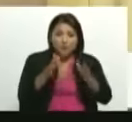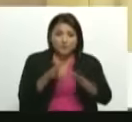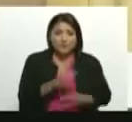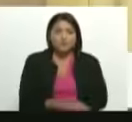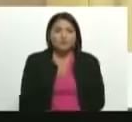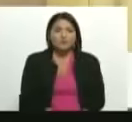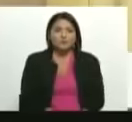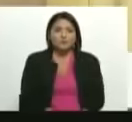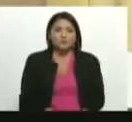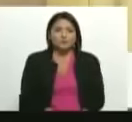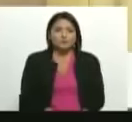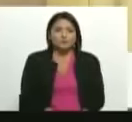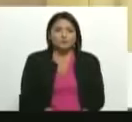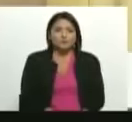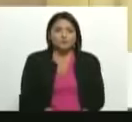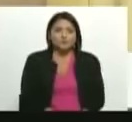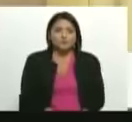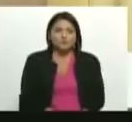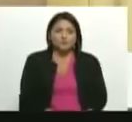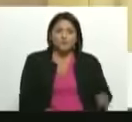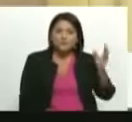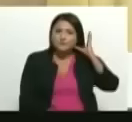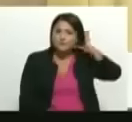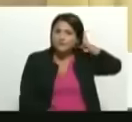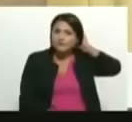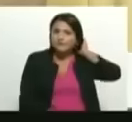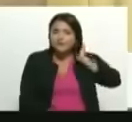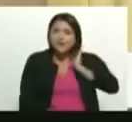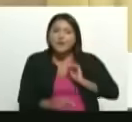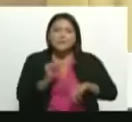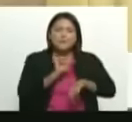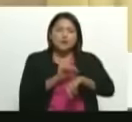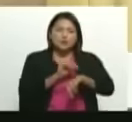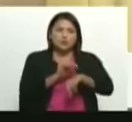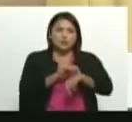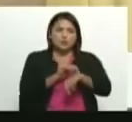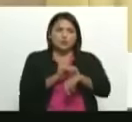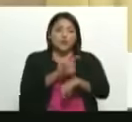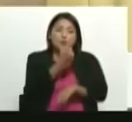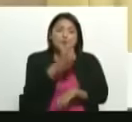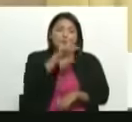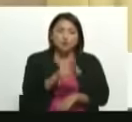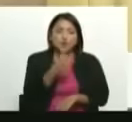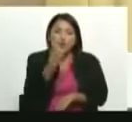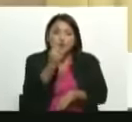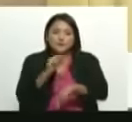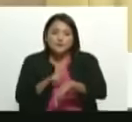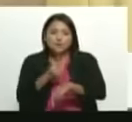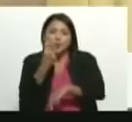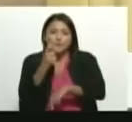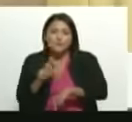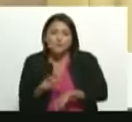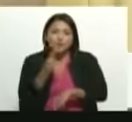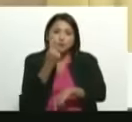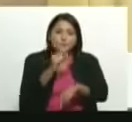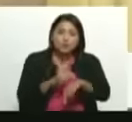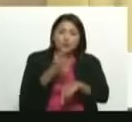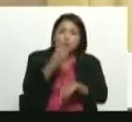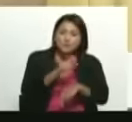significa que cada minuto votó una persona. Esto es